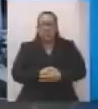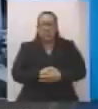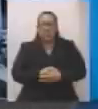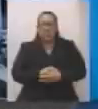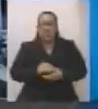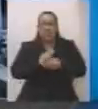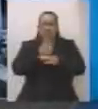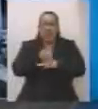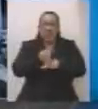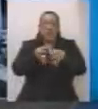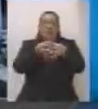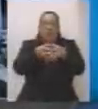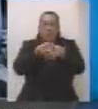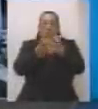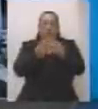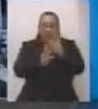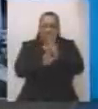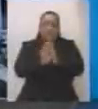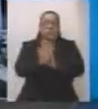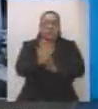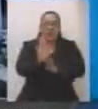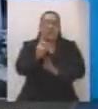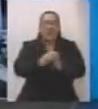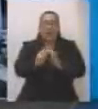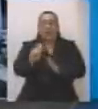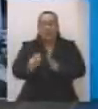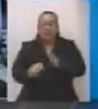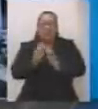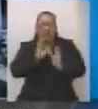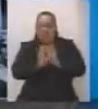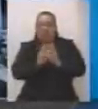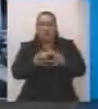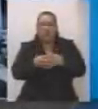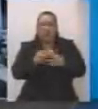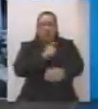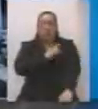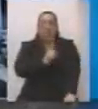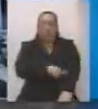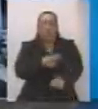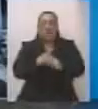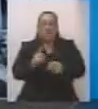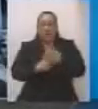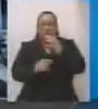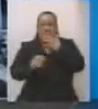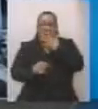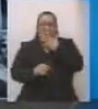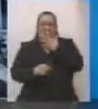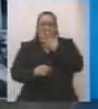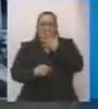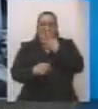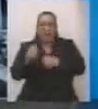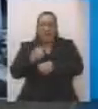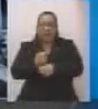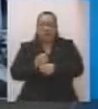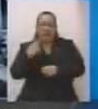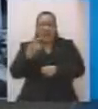entran dentro de la operación de la firma. Una fuerza dice que debido a que las